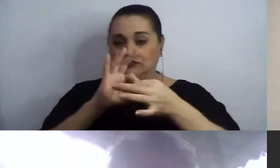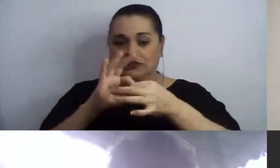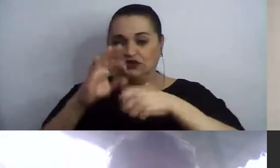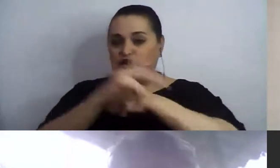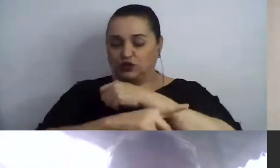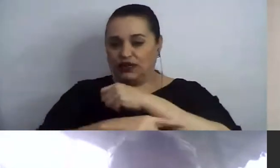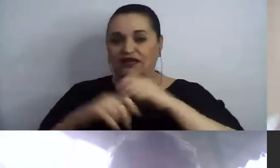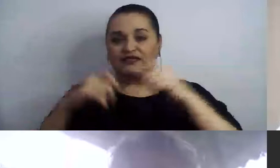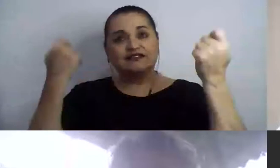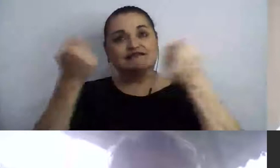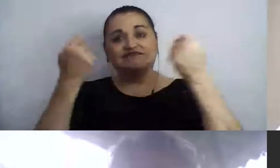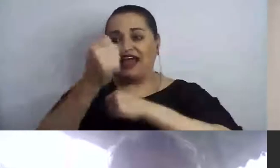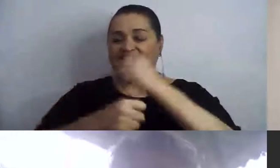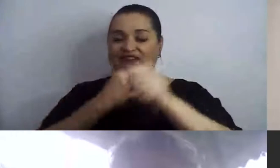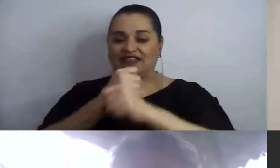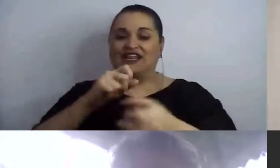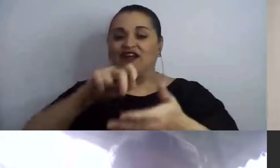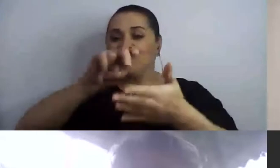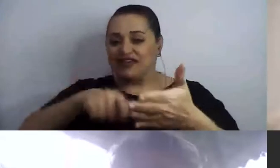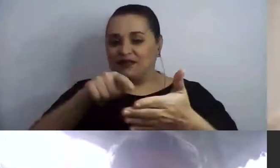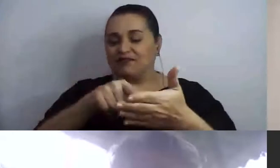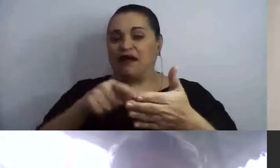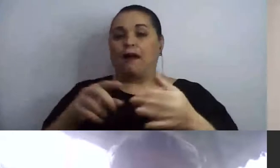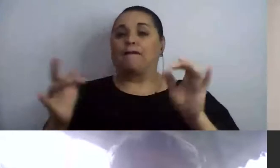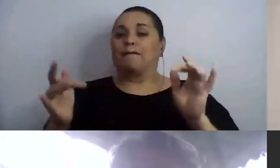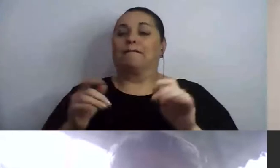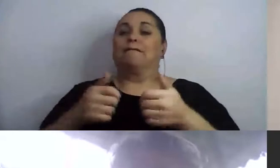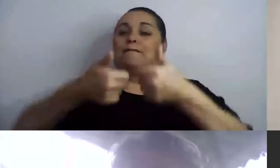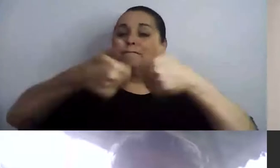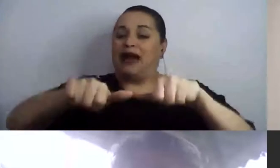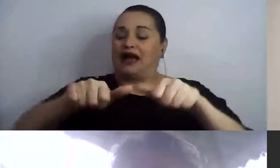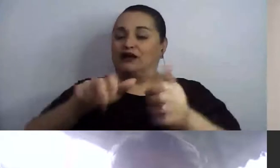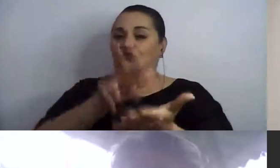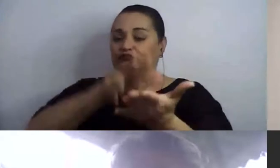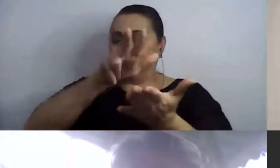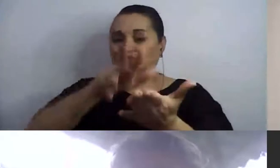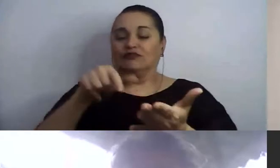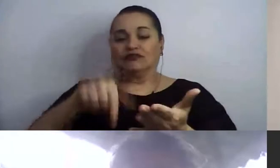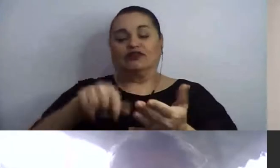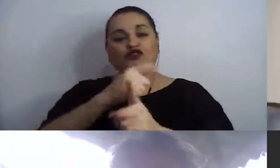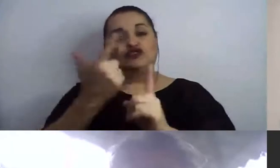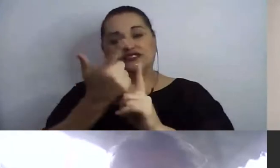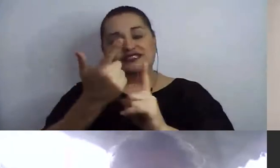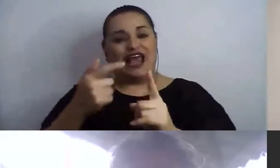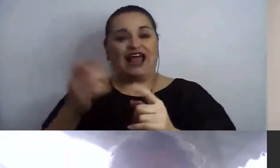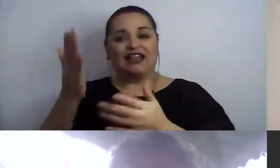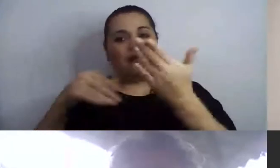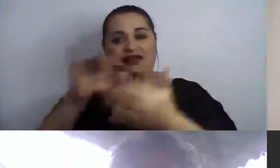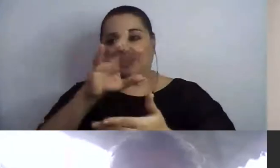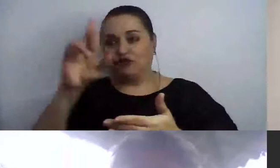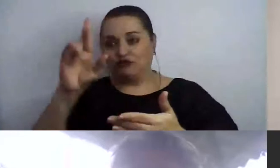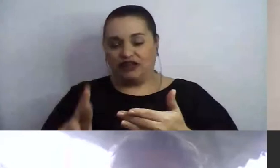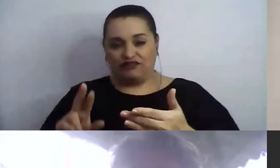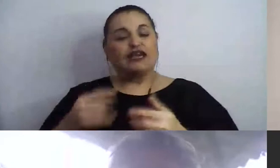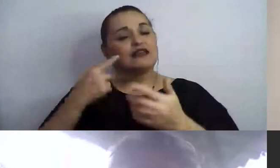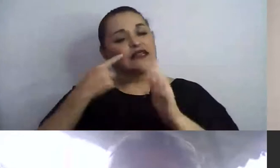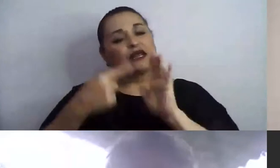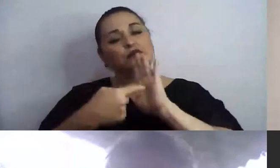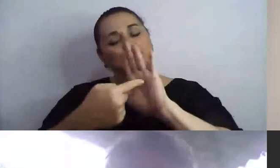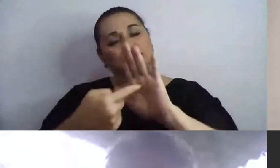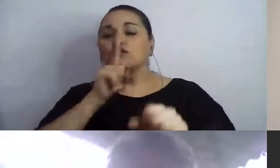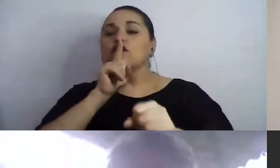aniversario de la firma del pacto nacional social por parte del estado de Costa Rica demostrando una vez más su compromiso con la